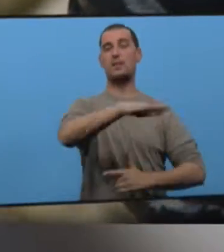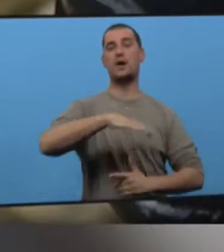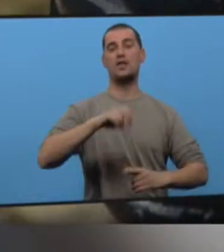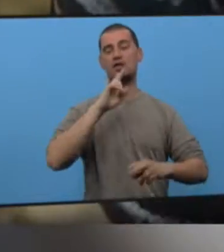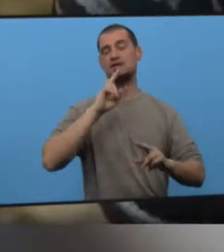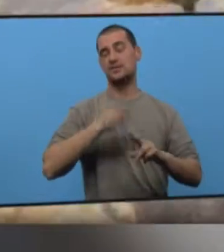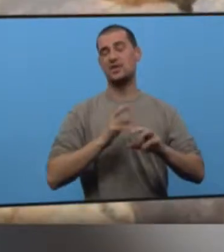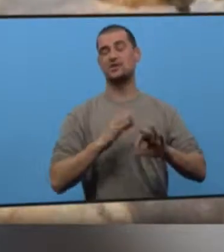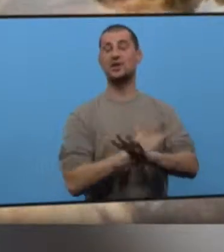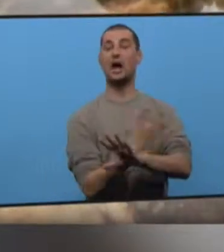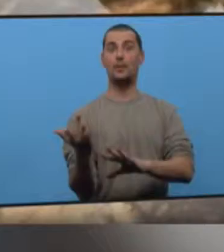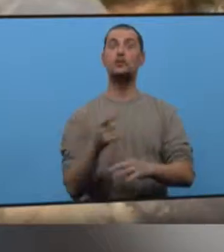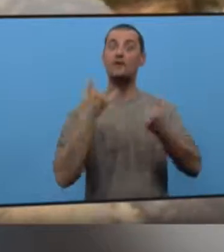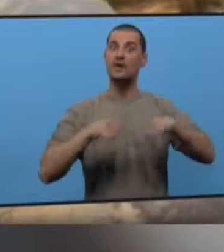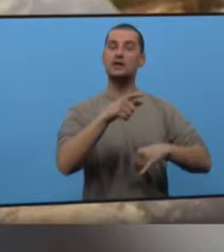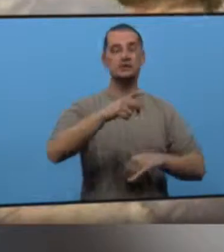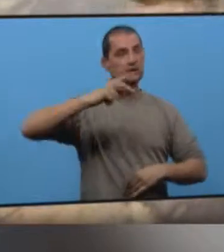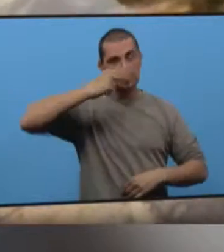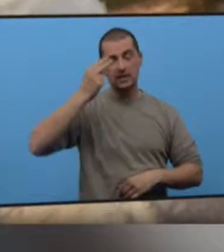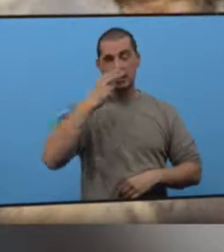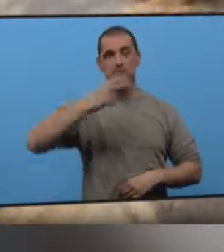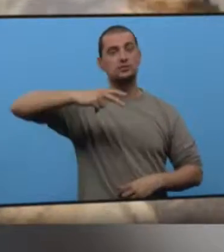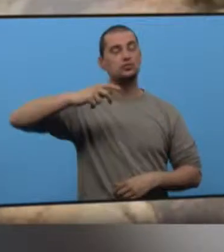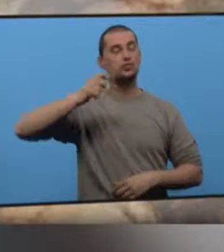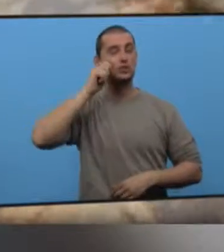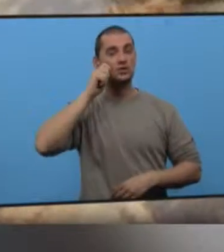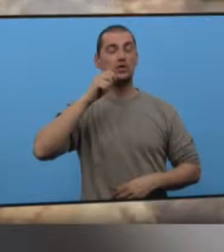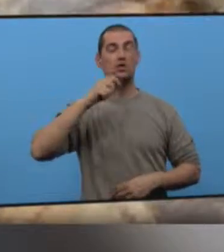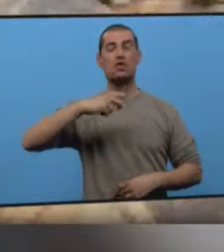dos Campos. A festa, declarada de interese turístico galego, cumpre 20 anos.